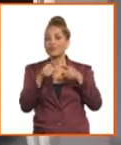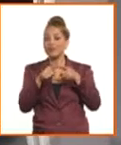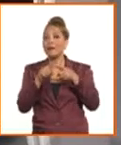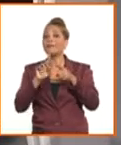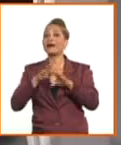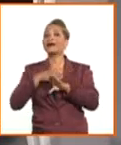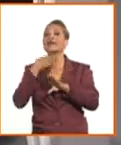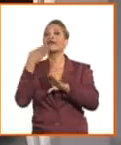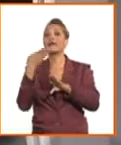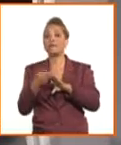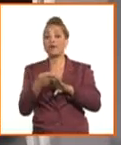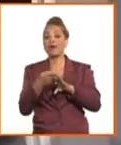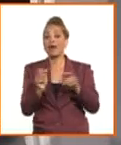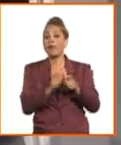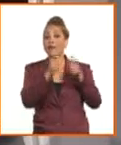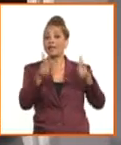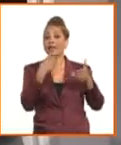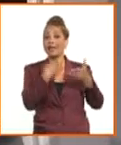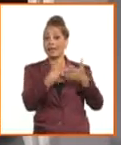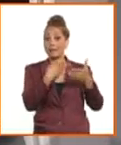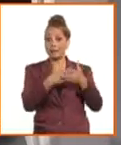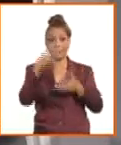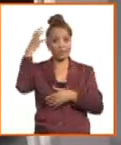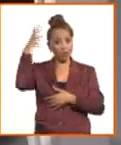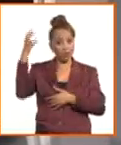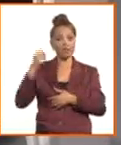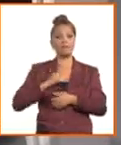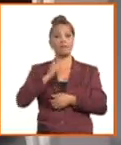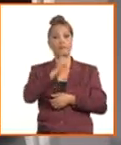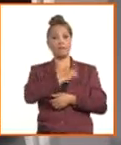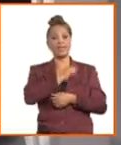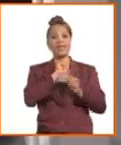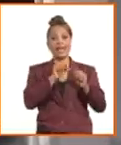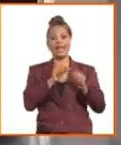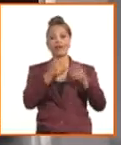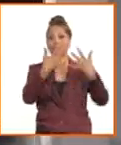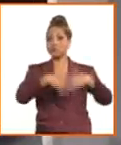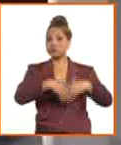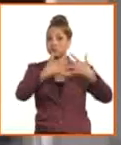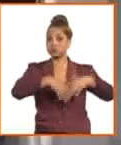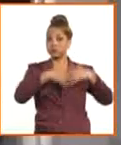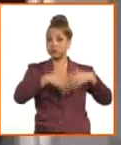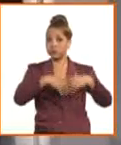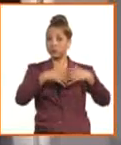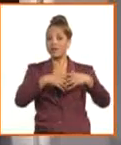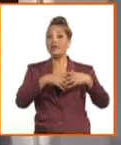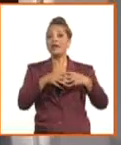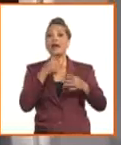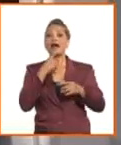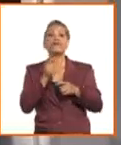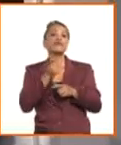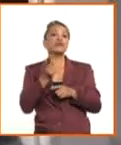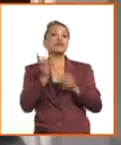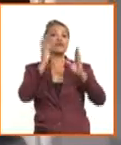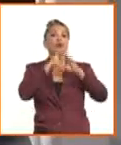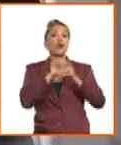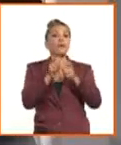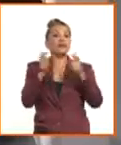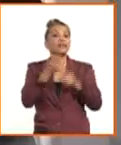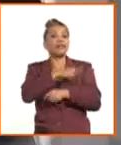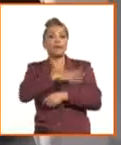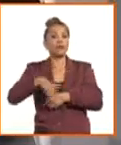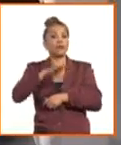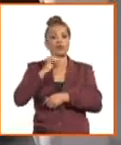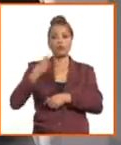económicos estatales y actores económicos no estatales que pudieran soportar, sin incremento de los precios de venta a la población,